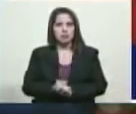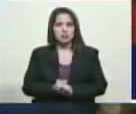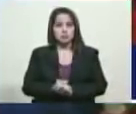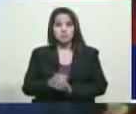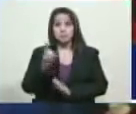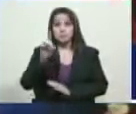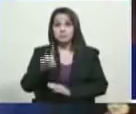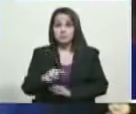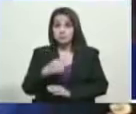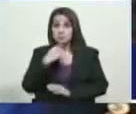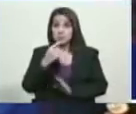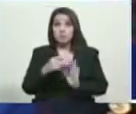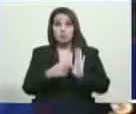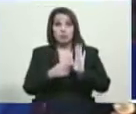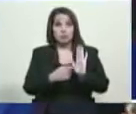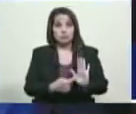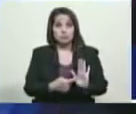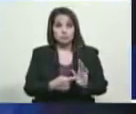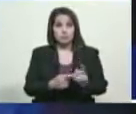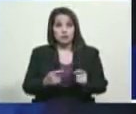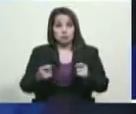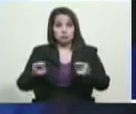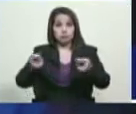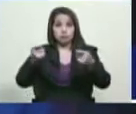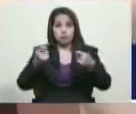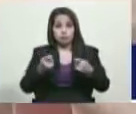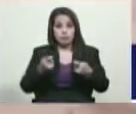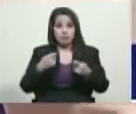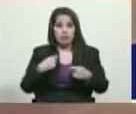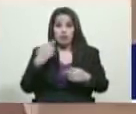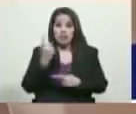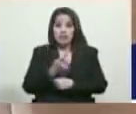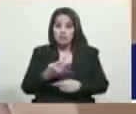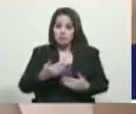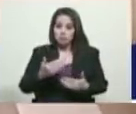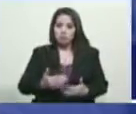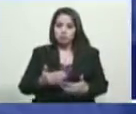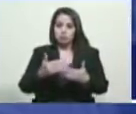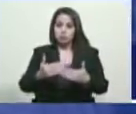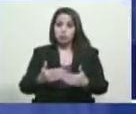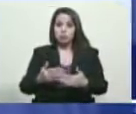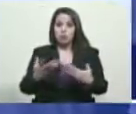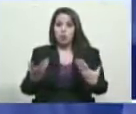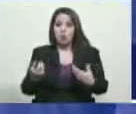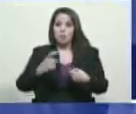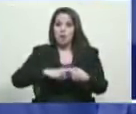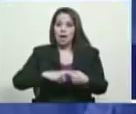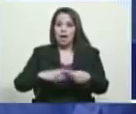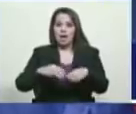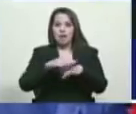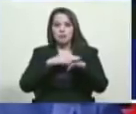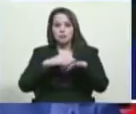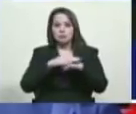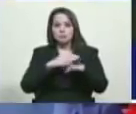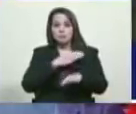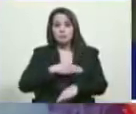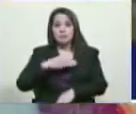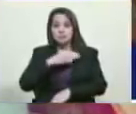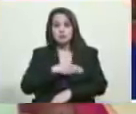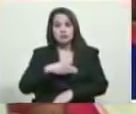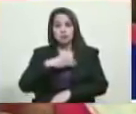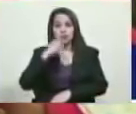También ofrece a los bachilleres la opción de seguir sus estudios de formación a través de la misión Super. Jorge Enrique